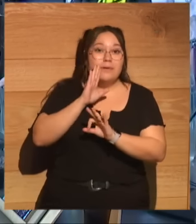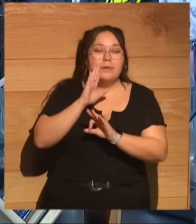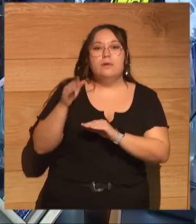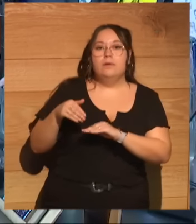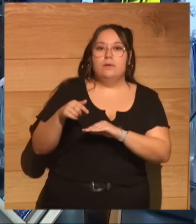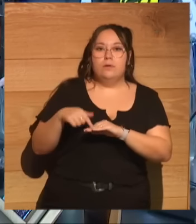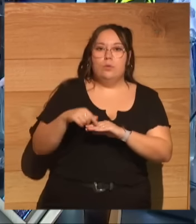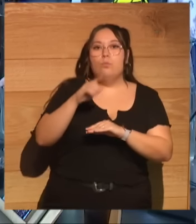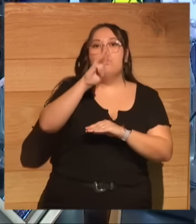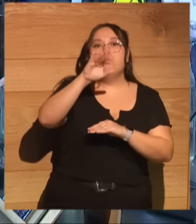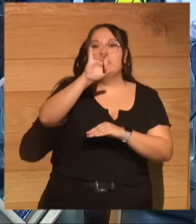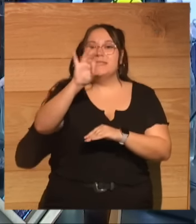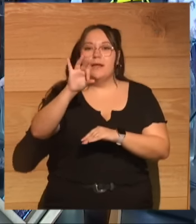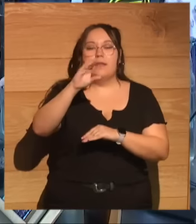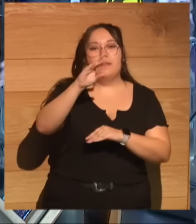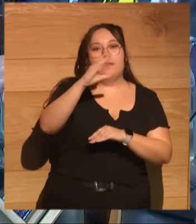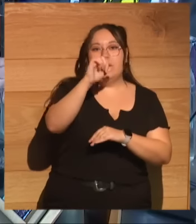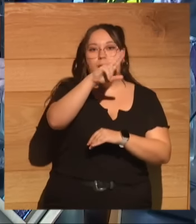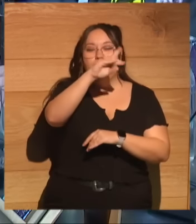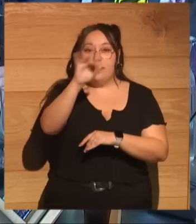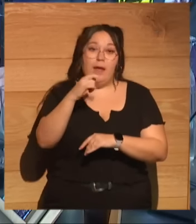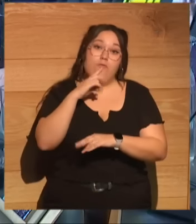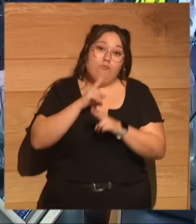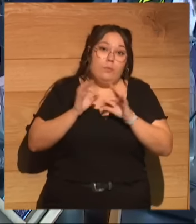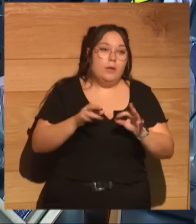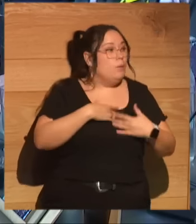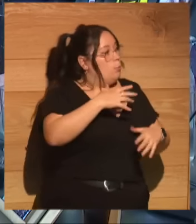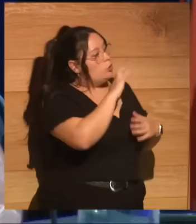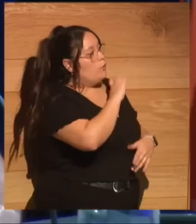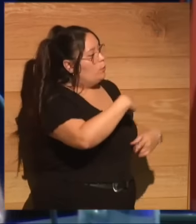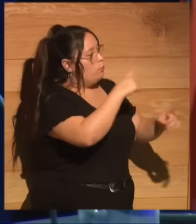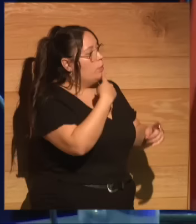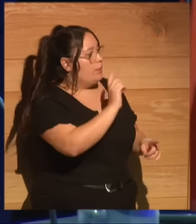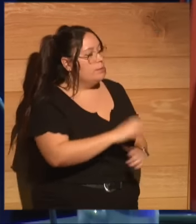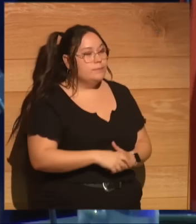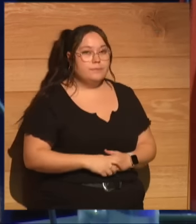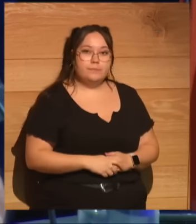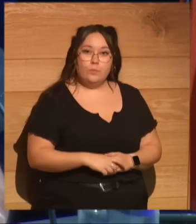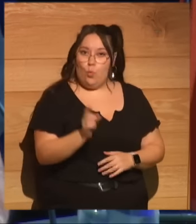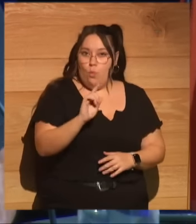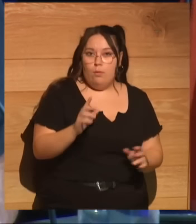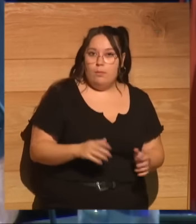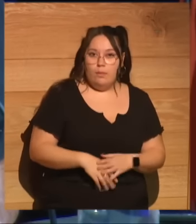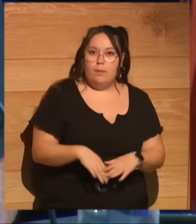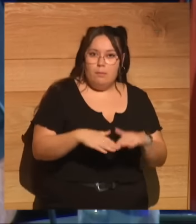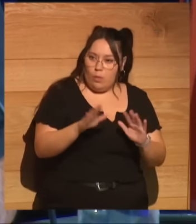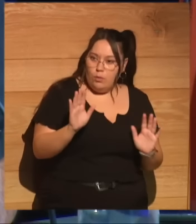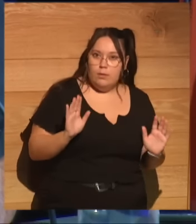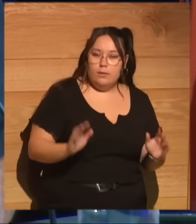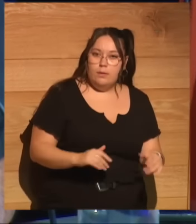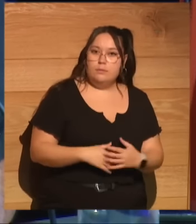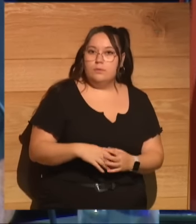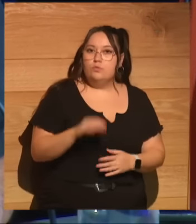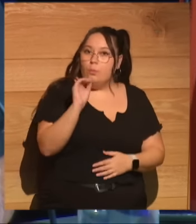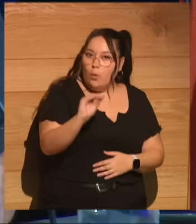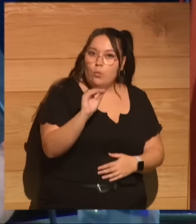es un nombre precioso, Puigcerdá. Bueno, pues contad anécdotas vosotros. No, Javi. No, perdona, no, pero surgen